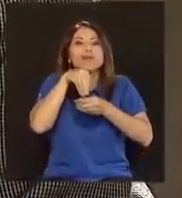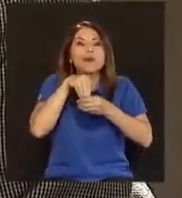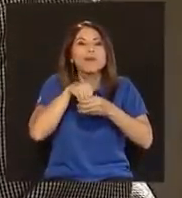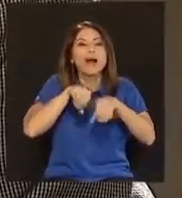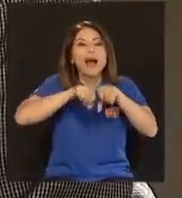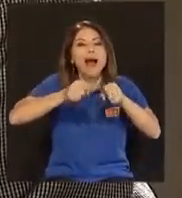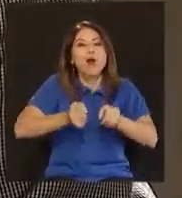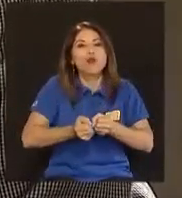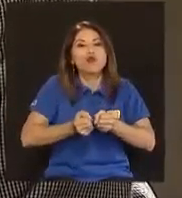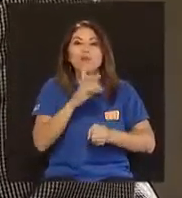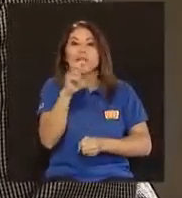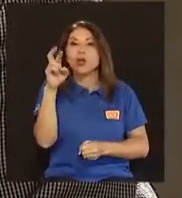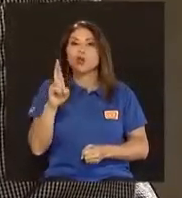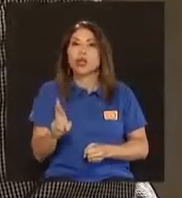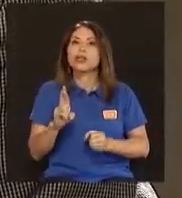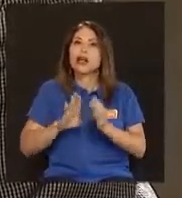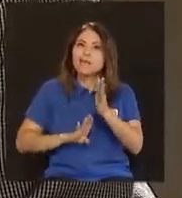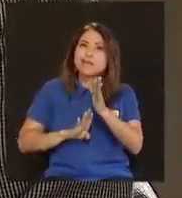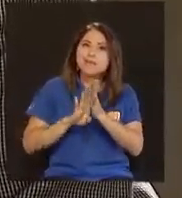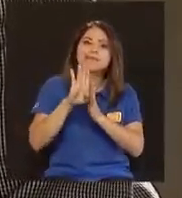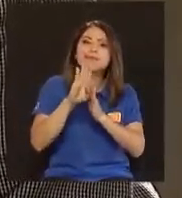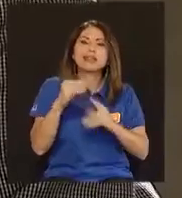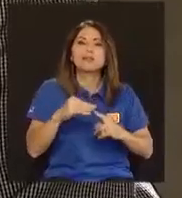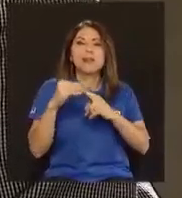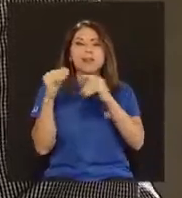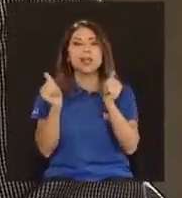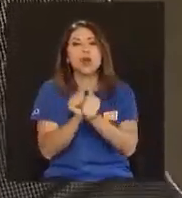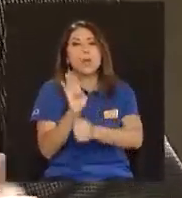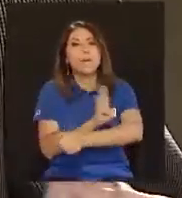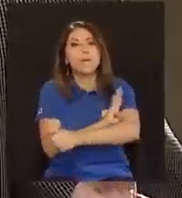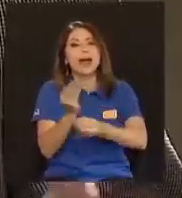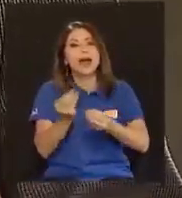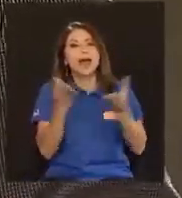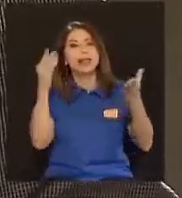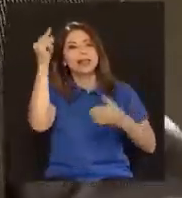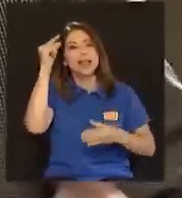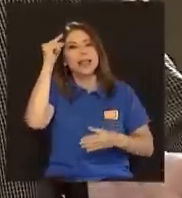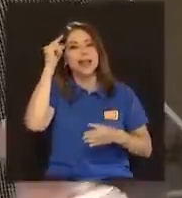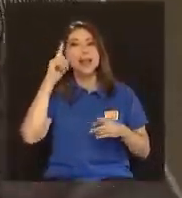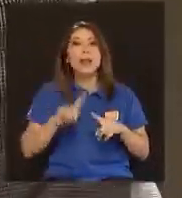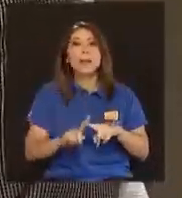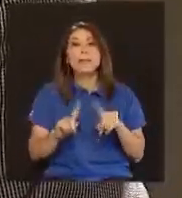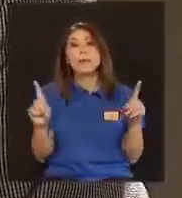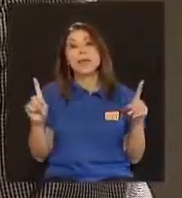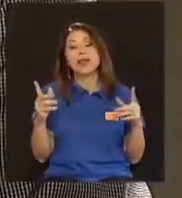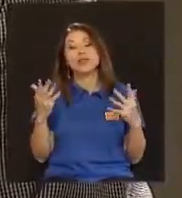avance importante, sobre todo con la banca estatal. Pero cuando puedes ver